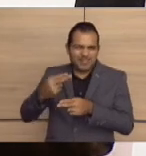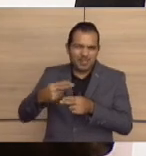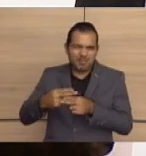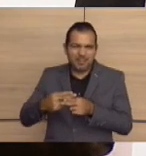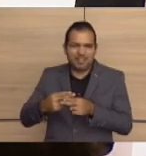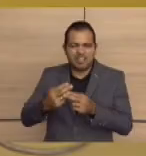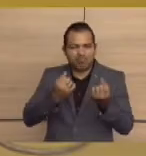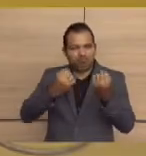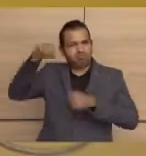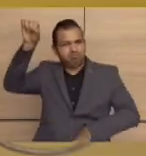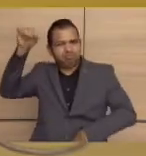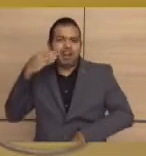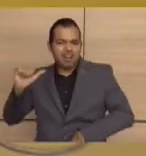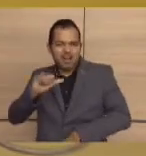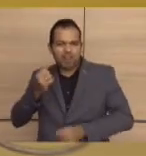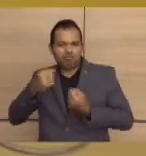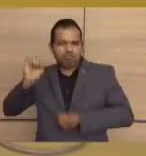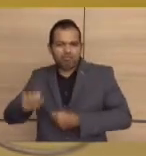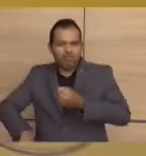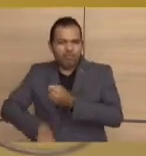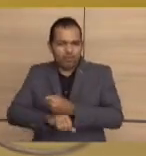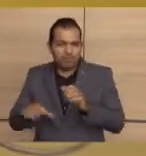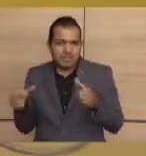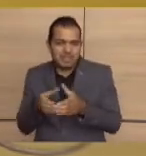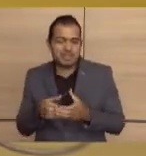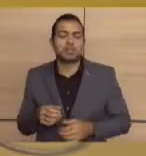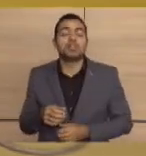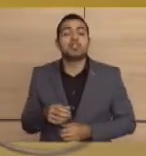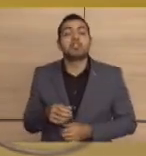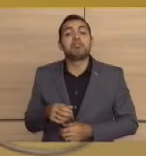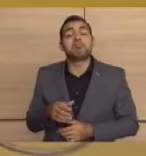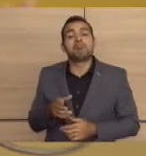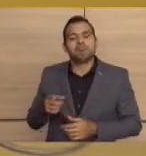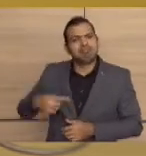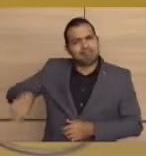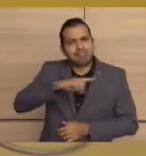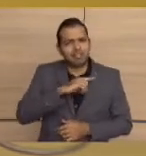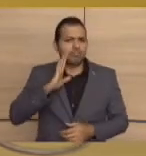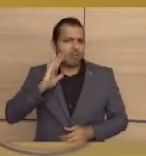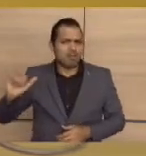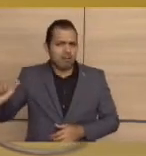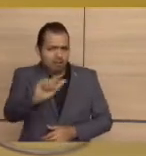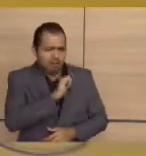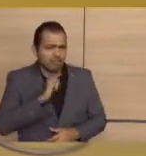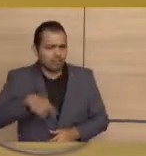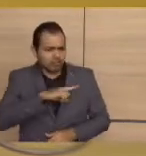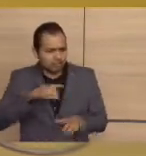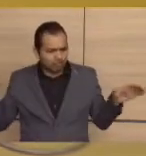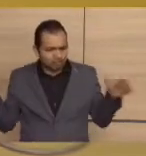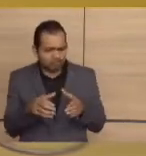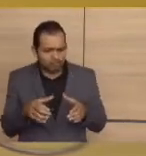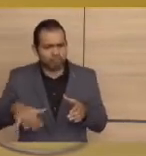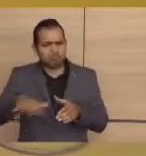dijeron suficiente, ya varias se han retirado. En el deporte, la mayoría, o en el fútbol, la mayoría de jugadoras